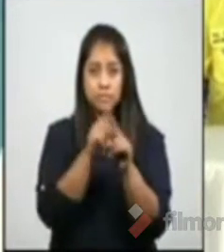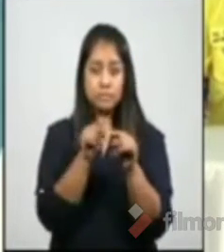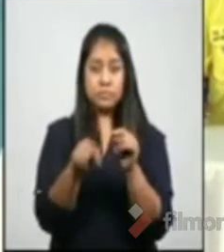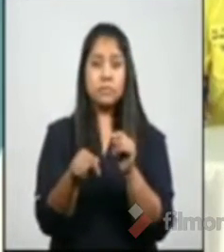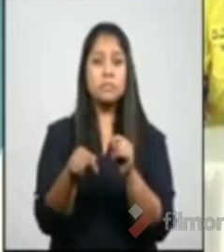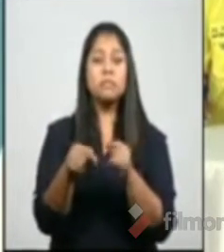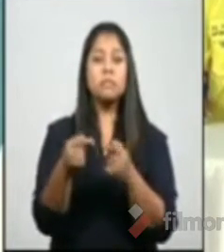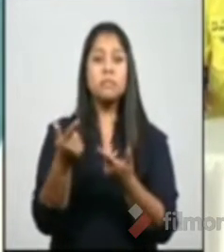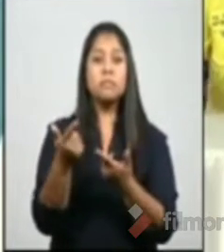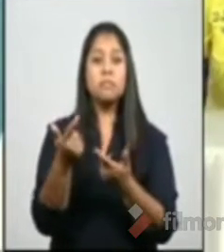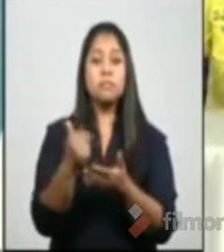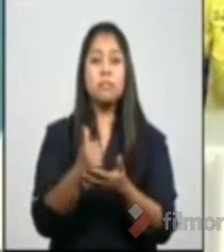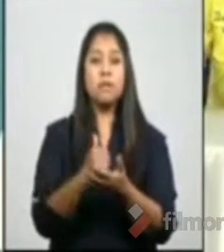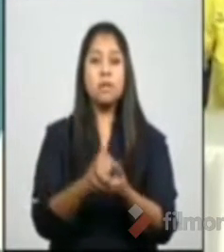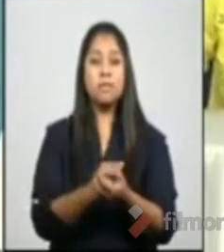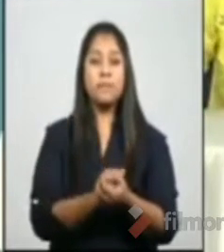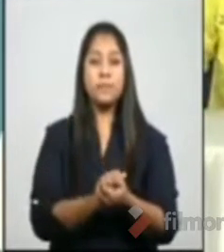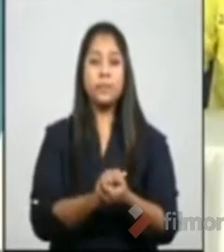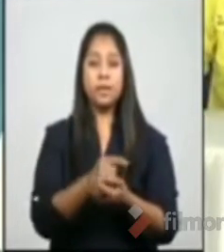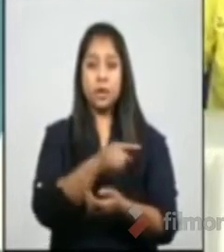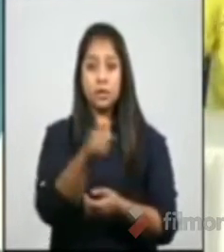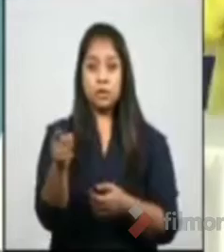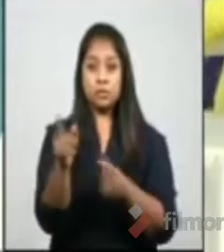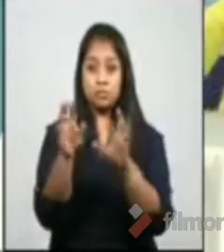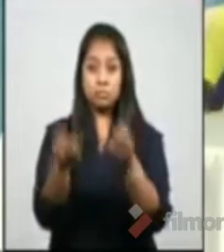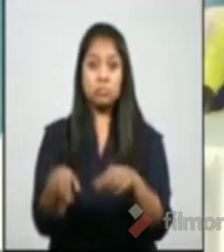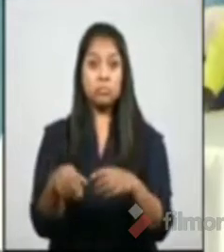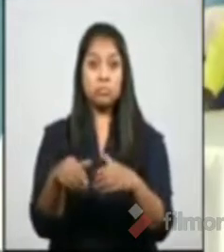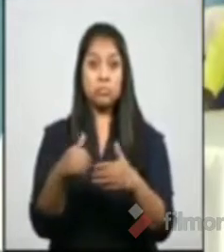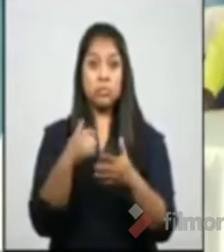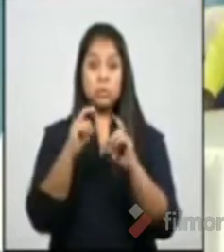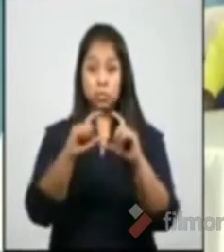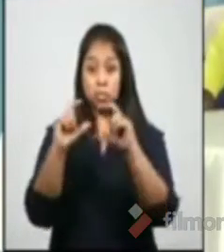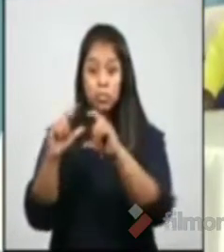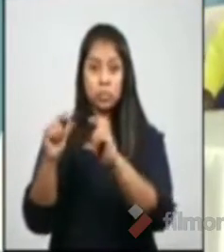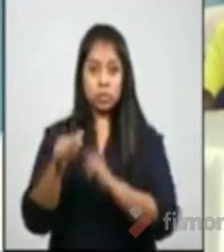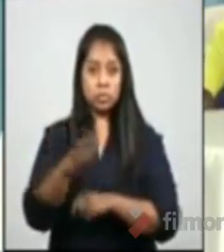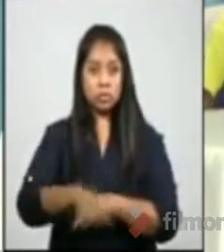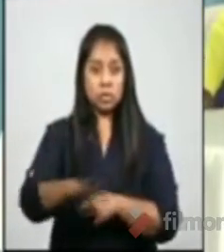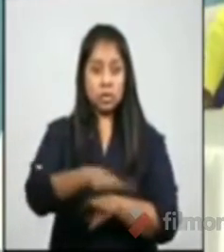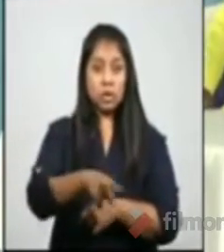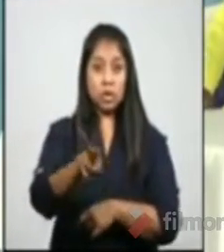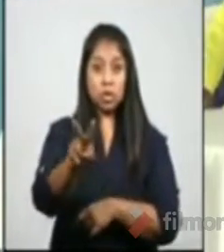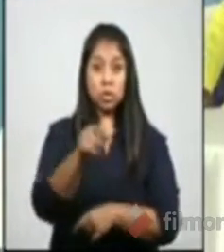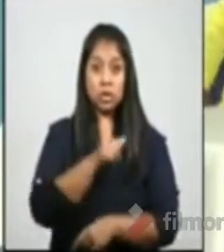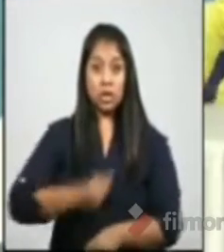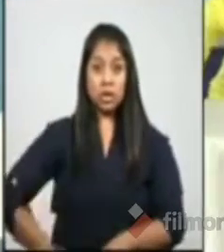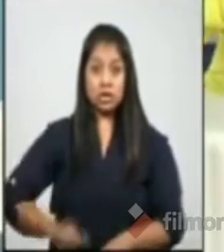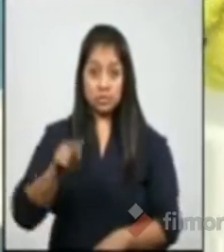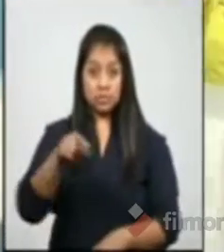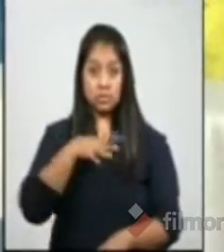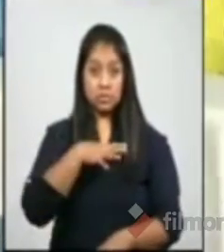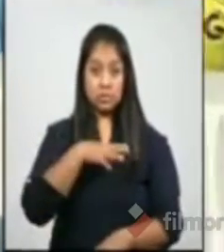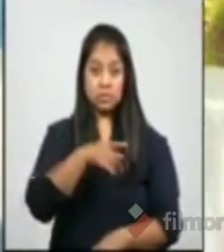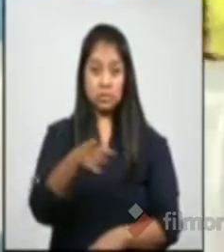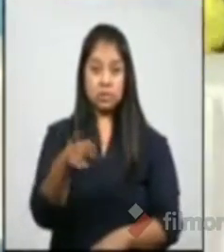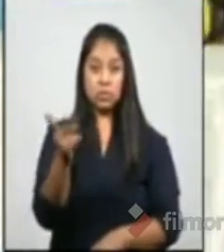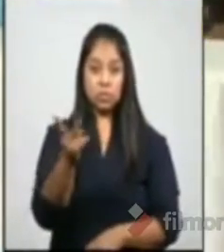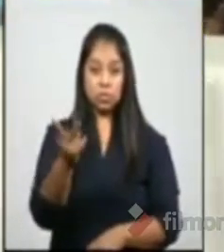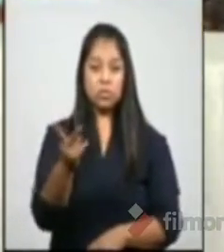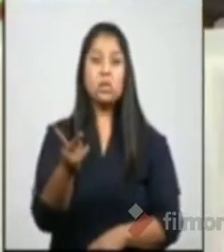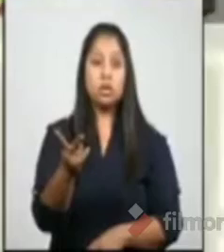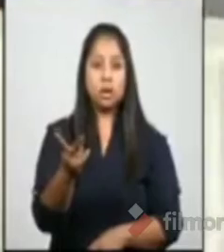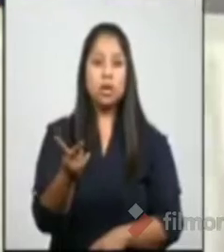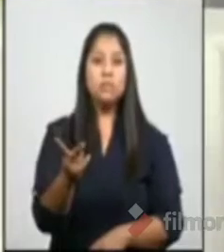Y para ayudar un poco al que la gente se cuide, habiendo aquí 2 alcaldes, quiero decirles que aquí